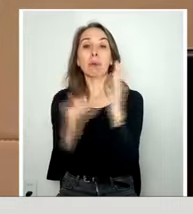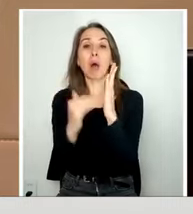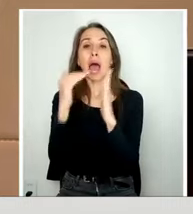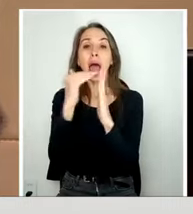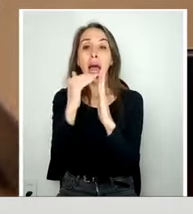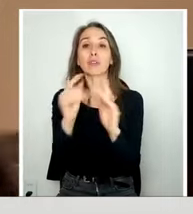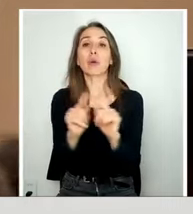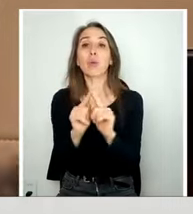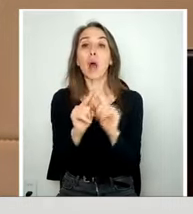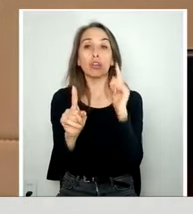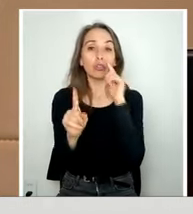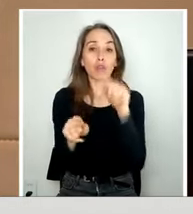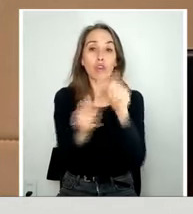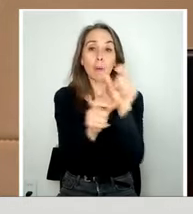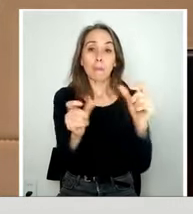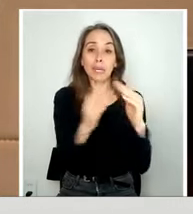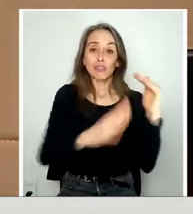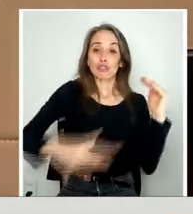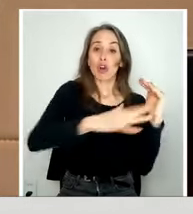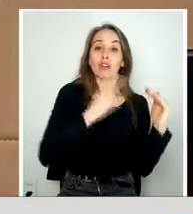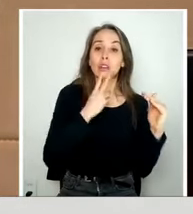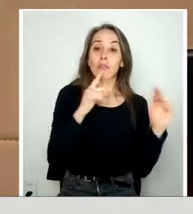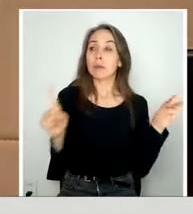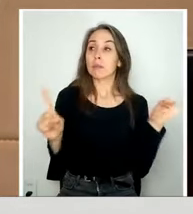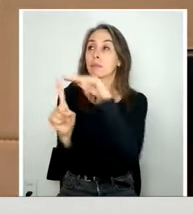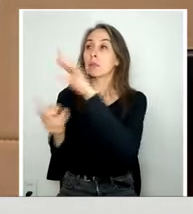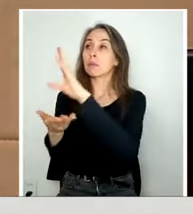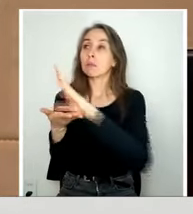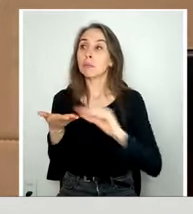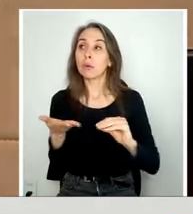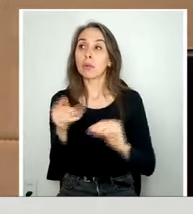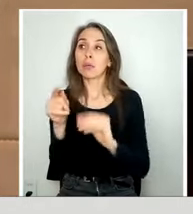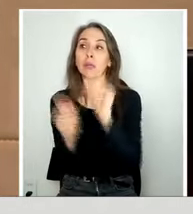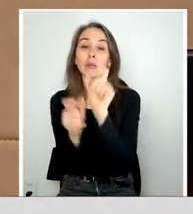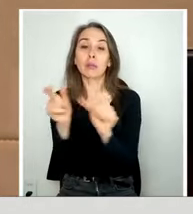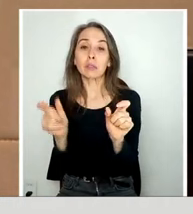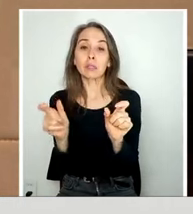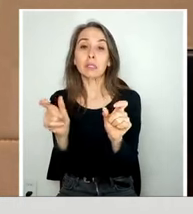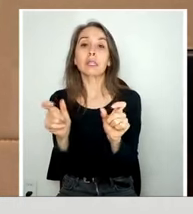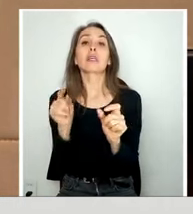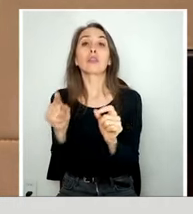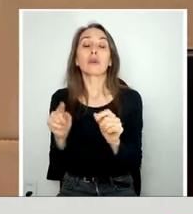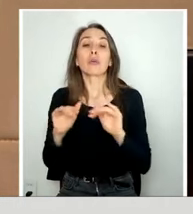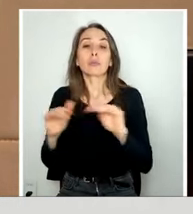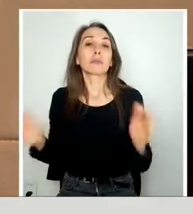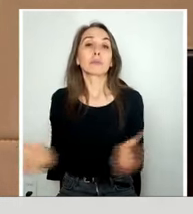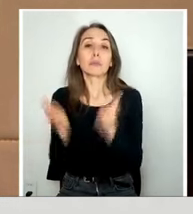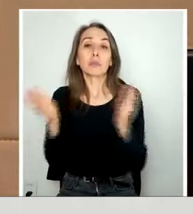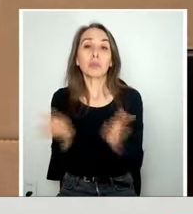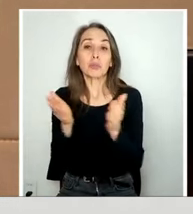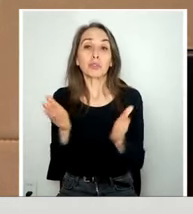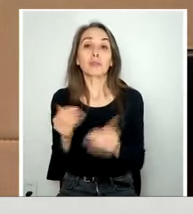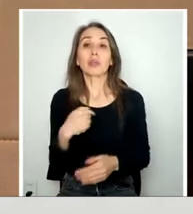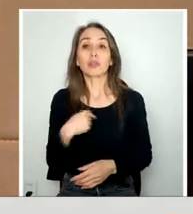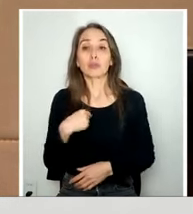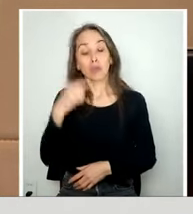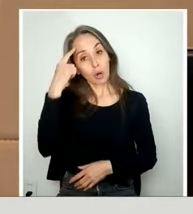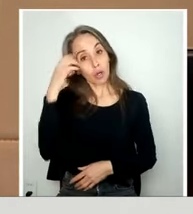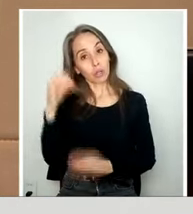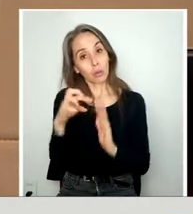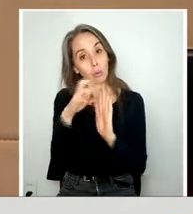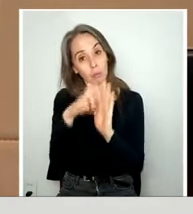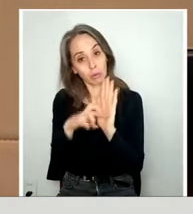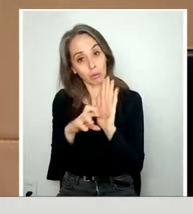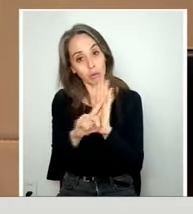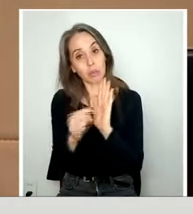de sus entornos sociales Especialmente los más vulnerables Porque son ellos los que tiran para arriba el carro entonces yo creo que este proyecto llega en muy buen